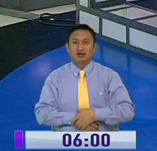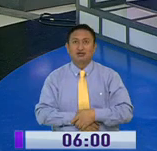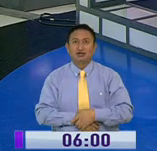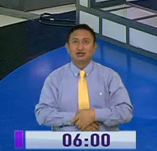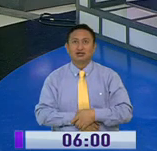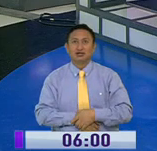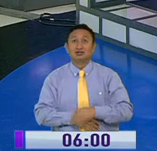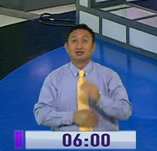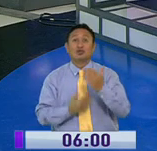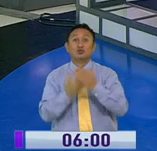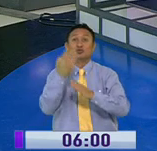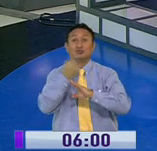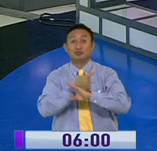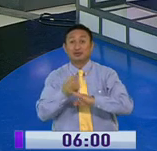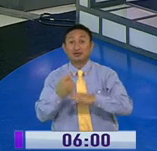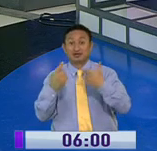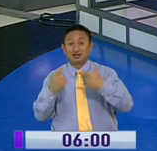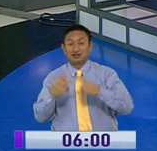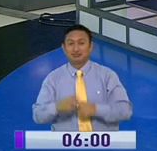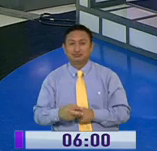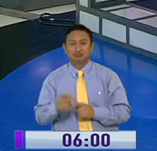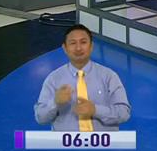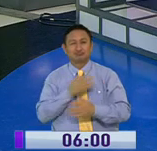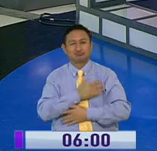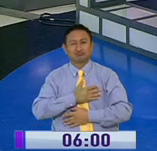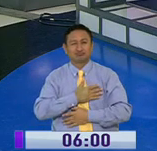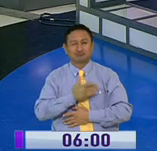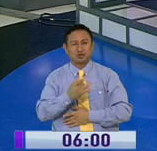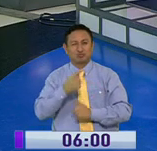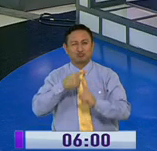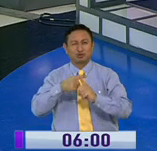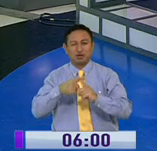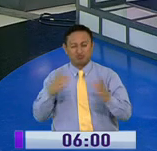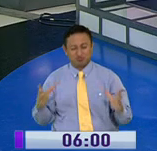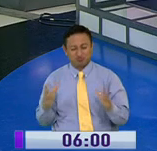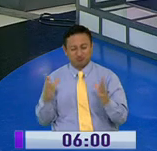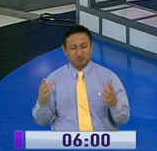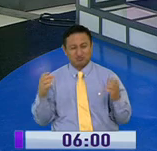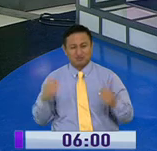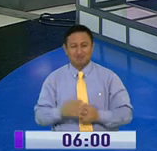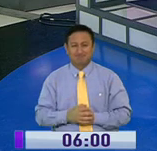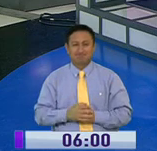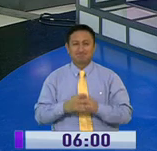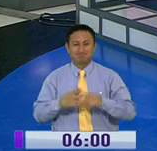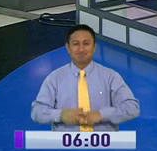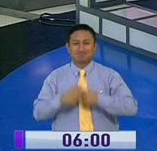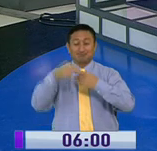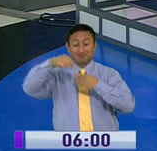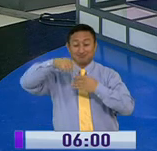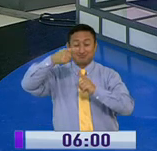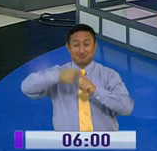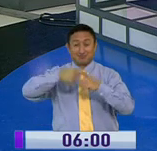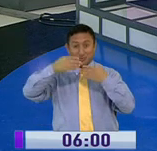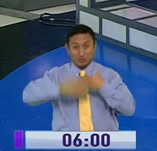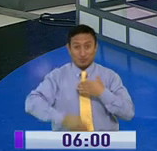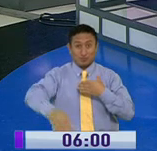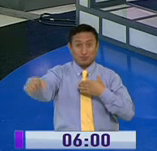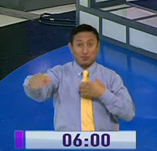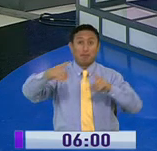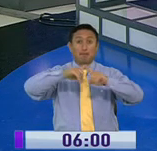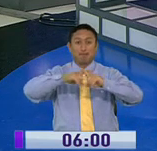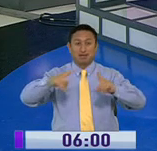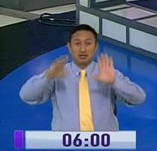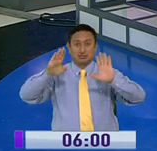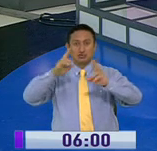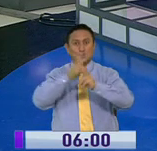semana, ya casi empezando un nuevo mes, así que hay que ponerle toda la energía del caso para empezar bien este mes, pero sobre todo tomar